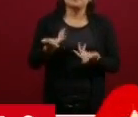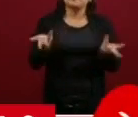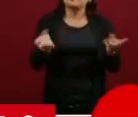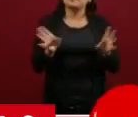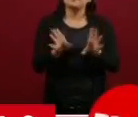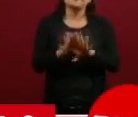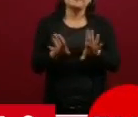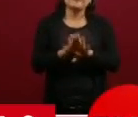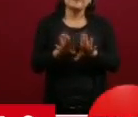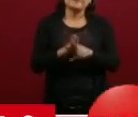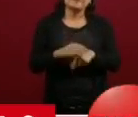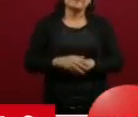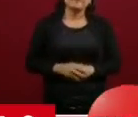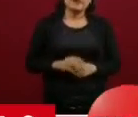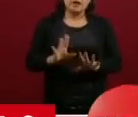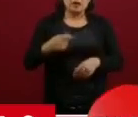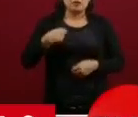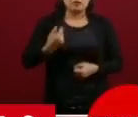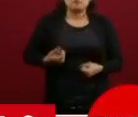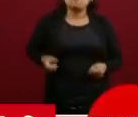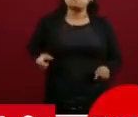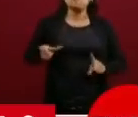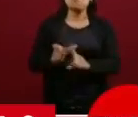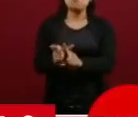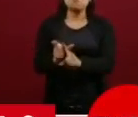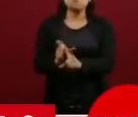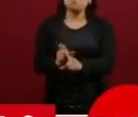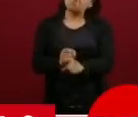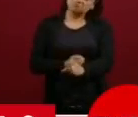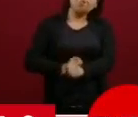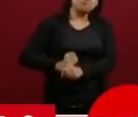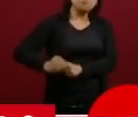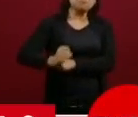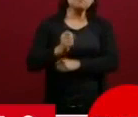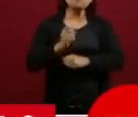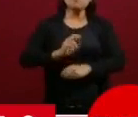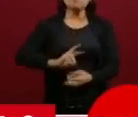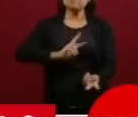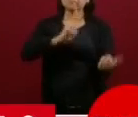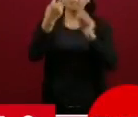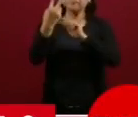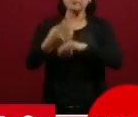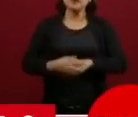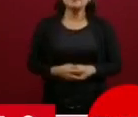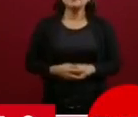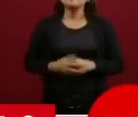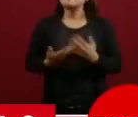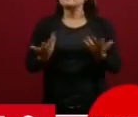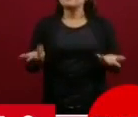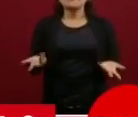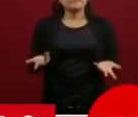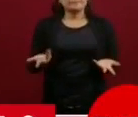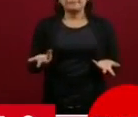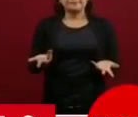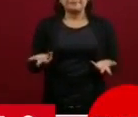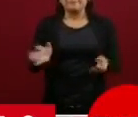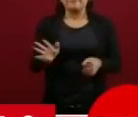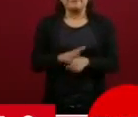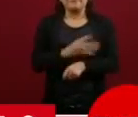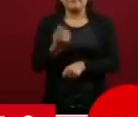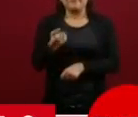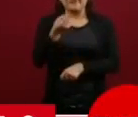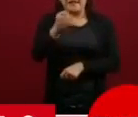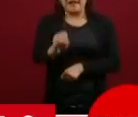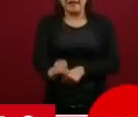en libertad y reiteró que él no será tapadera de nadie. Aseguró que si existió alguna actuación indebida o un acto de